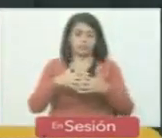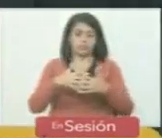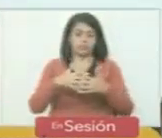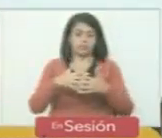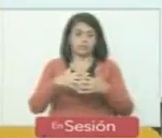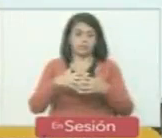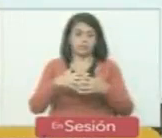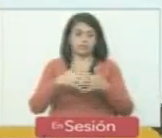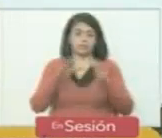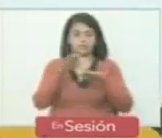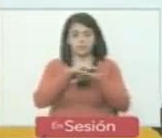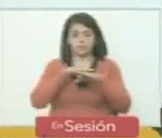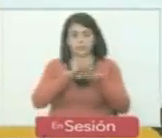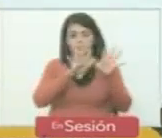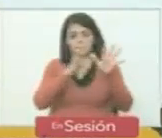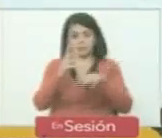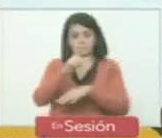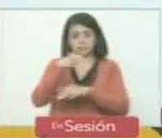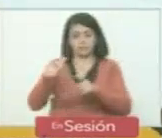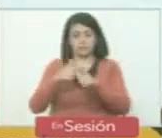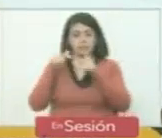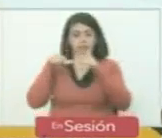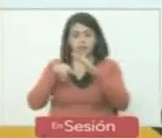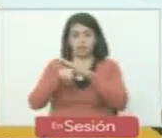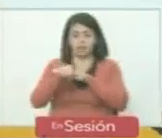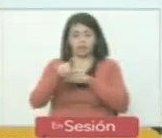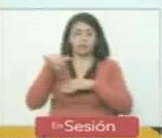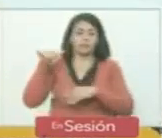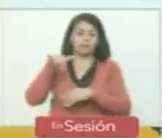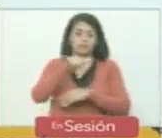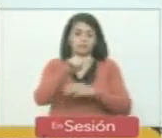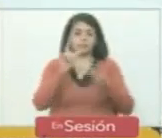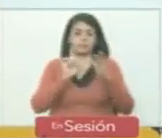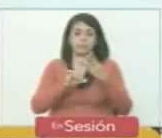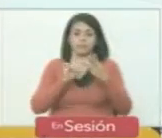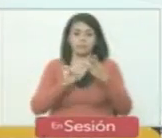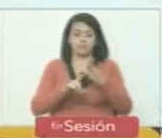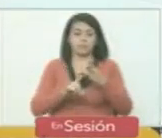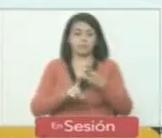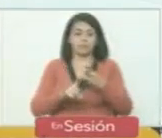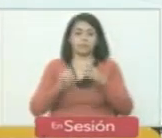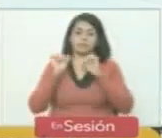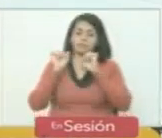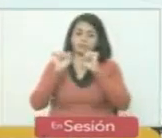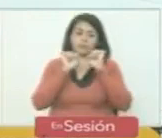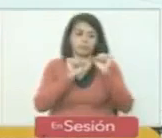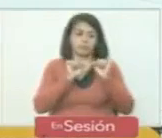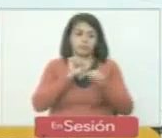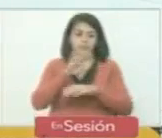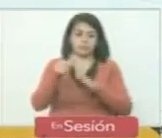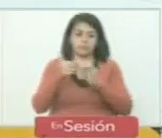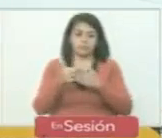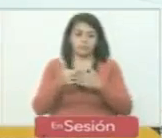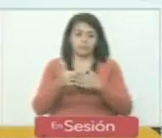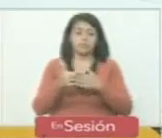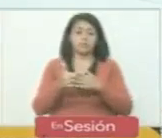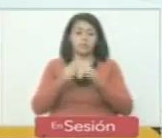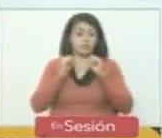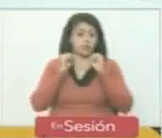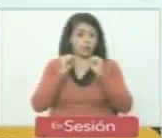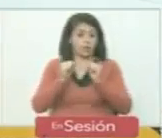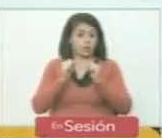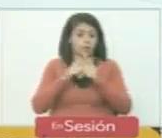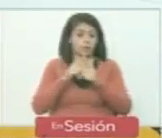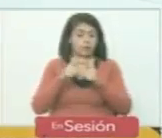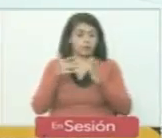19 personas a bordo de esta aeronave. Tercero, repudiar de la manera más